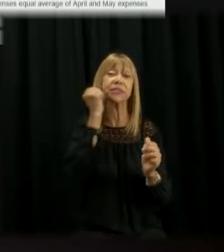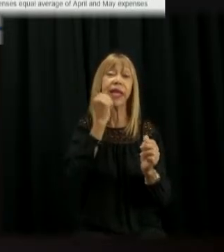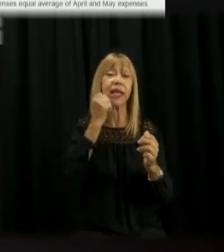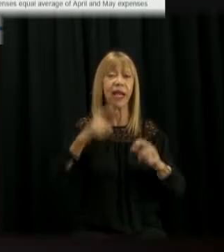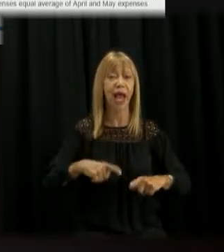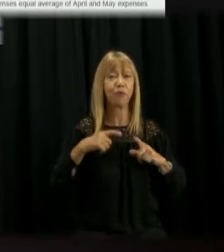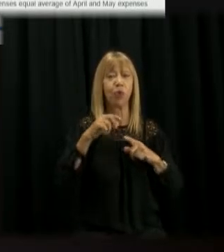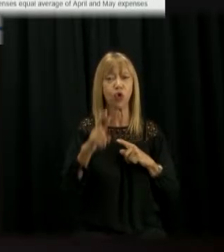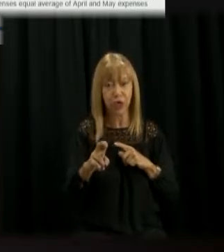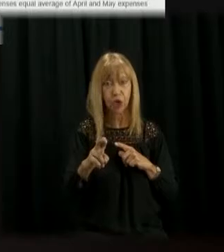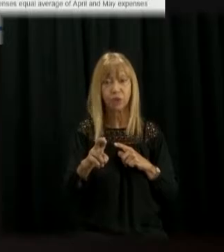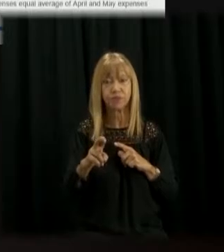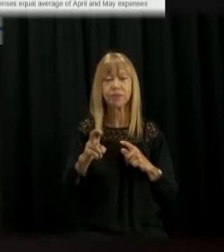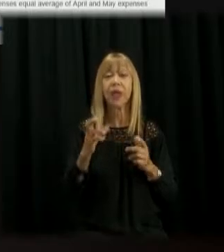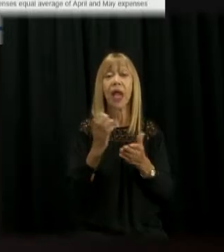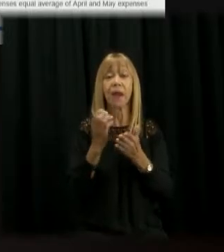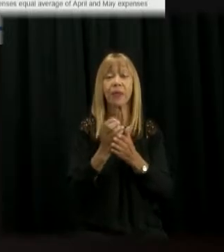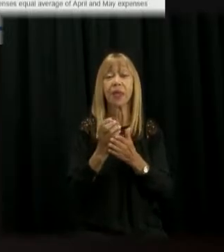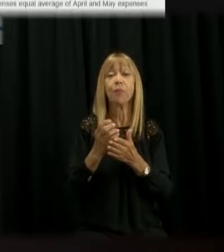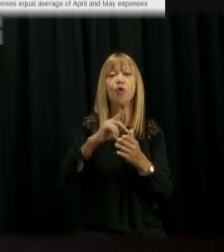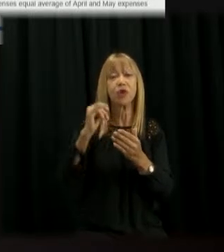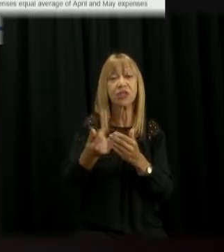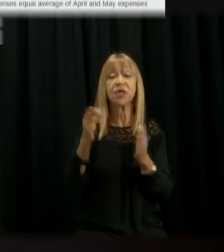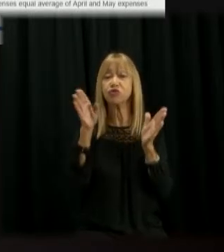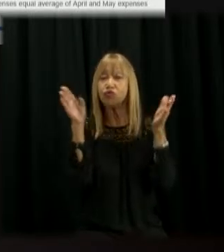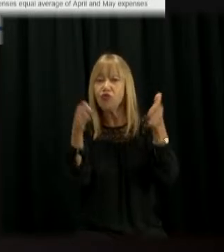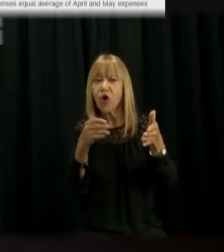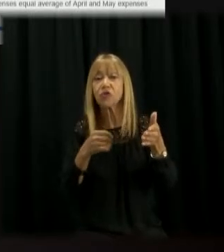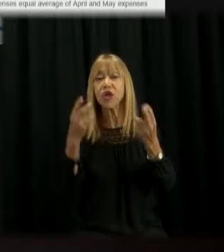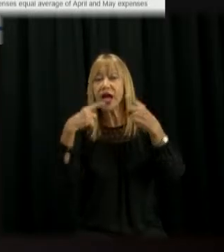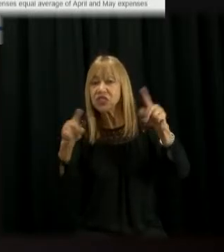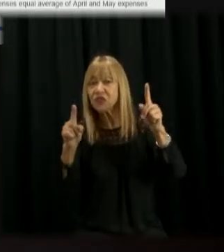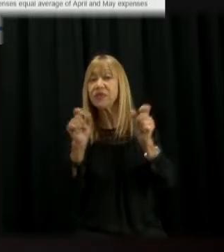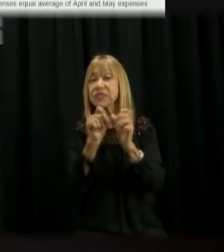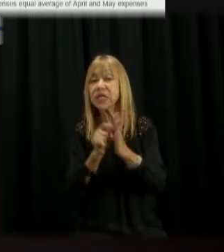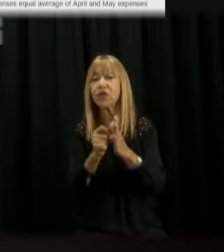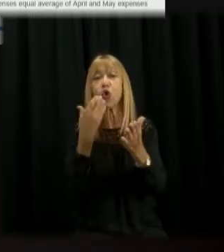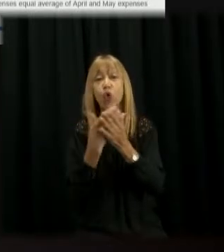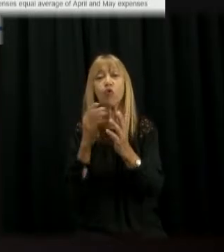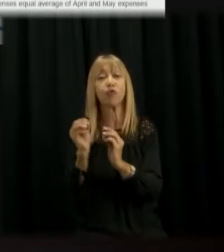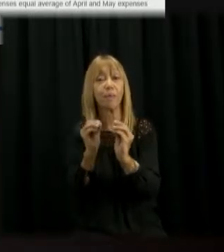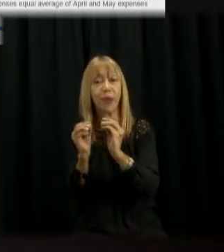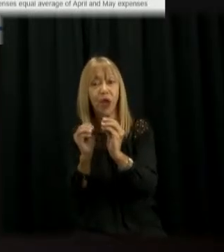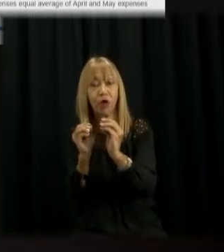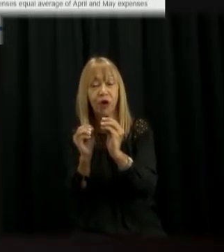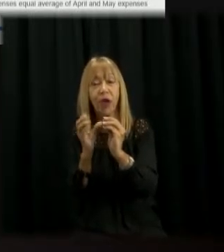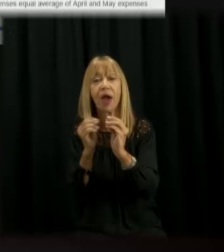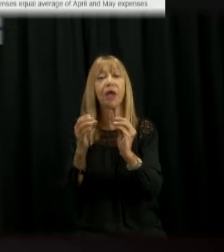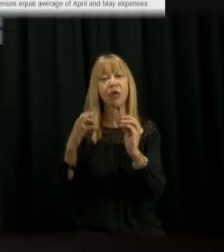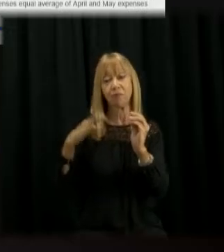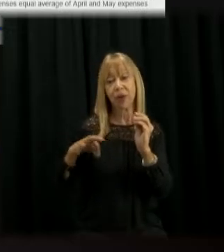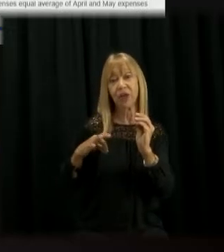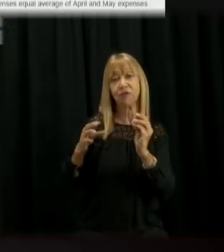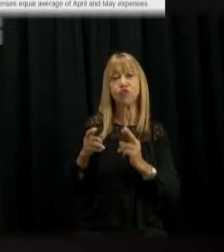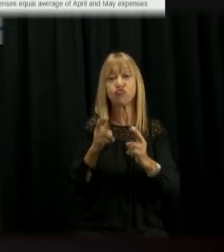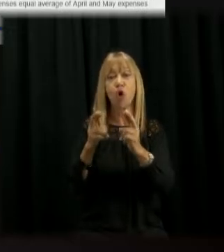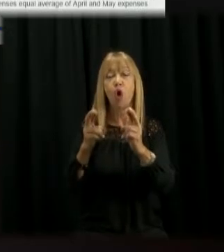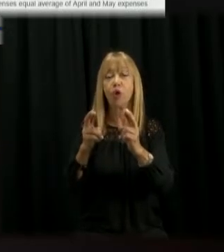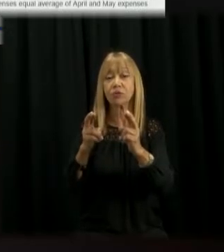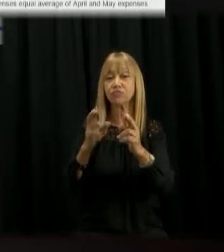de desarrollo e inversión capital. El proyecto capital va a ser un estado de buenas